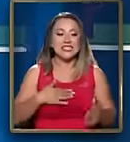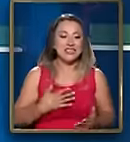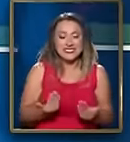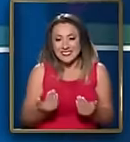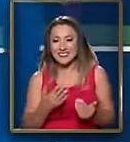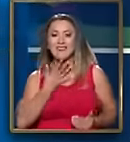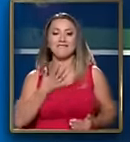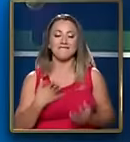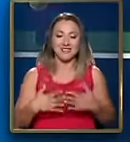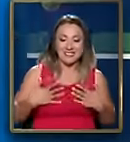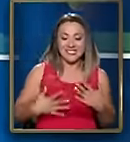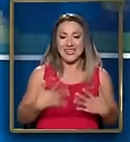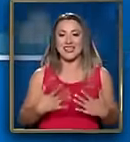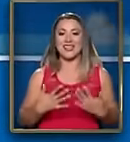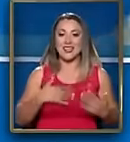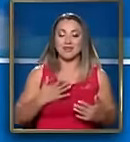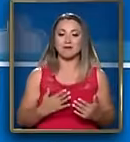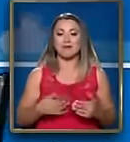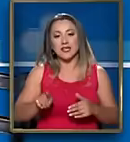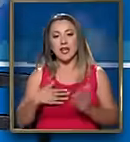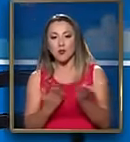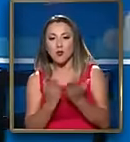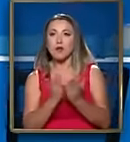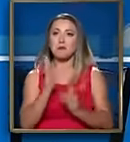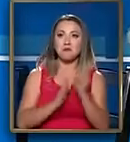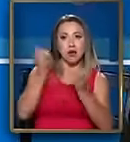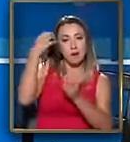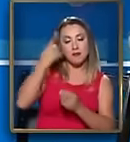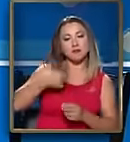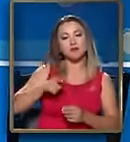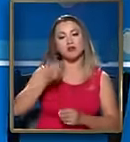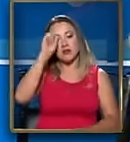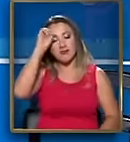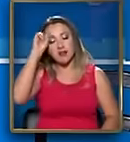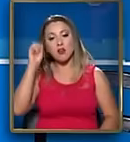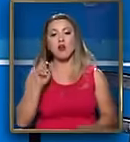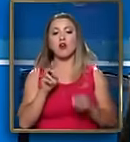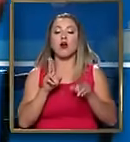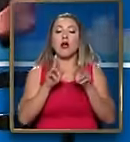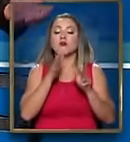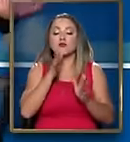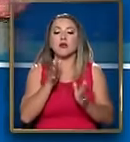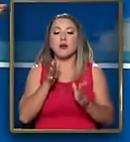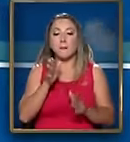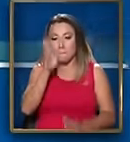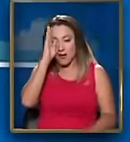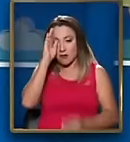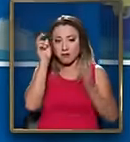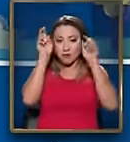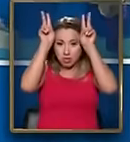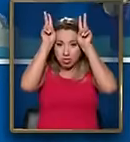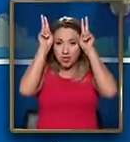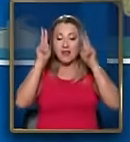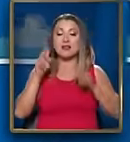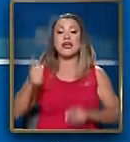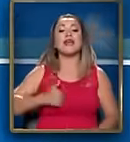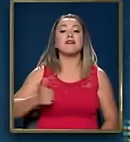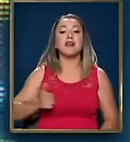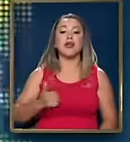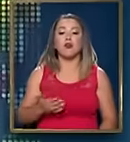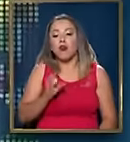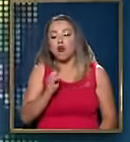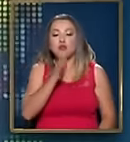el entusiasmo. A lo mejor también quería surgir, tal vez algún día llegar a carabineros para ser un perro policial o estudiar, no